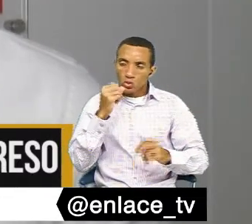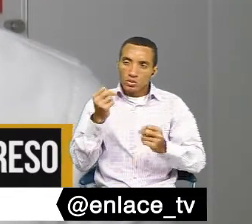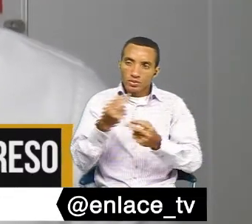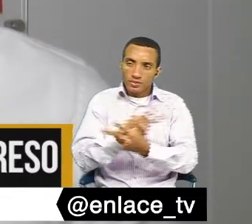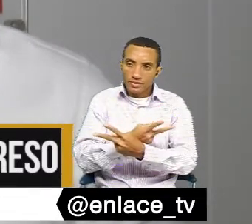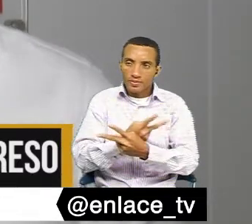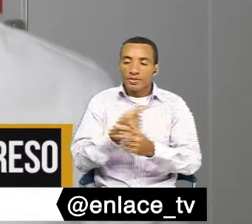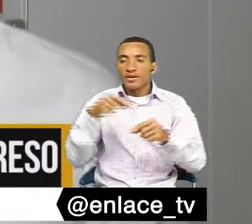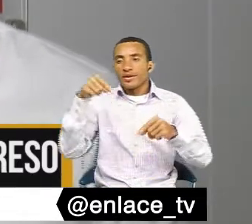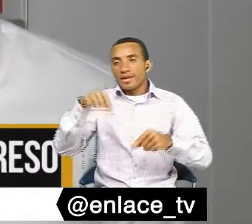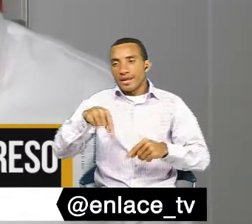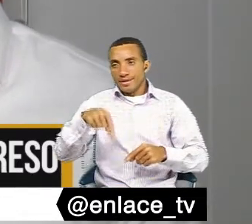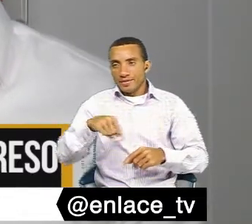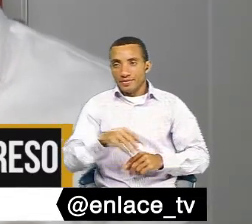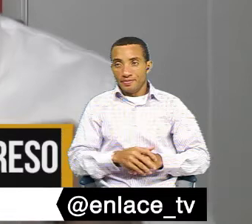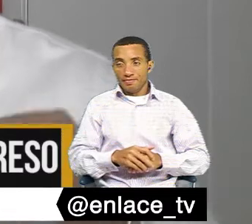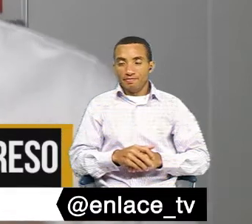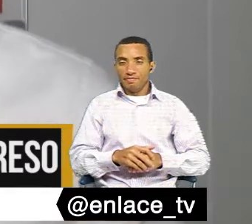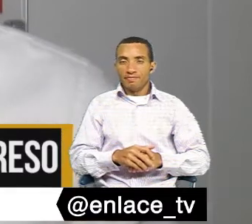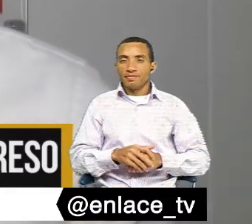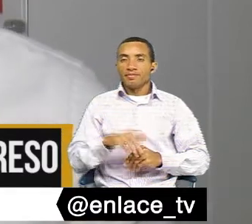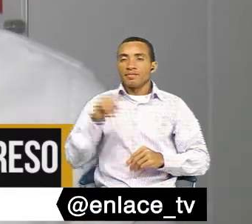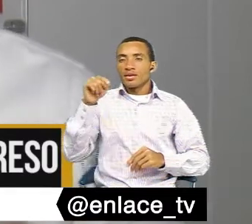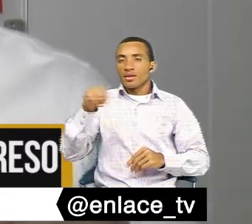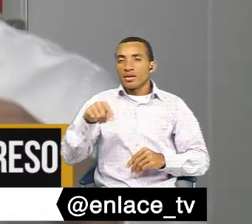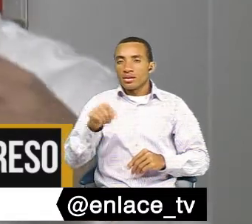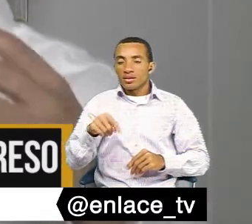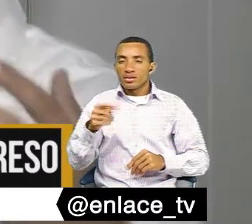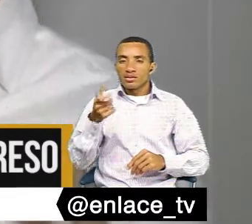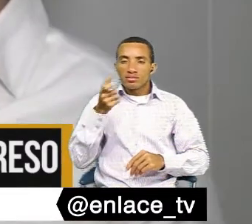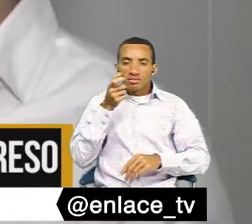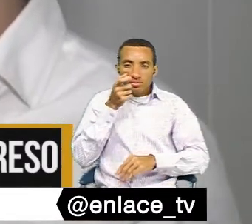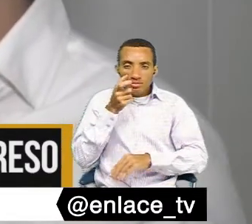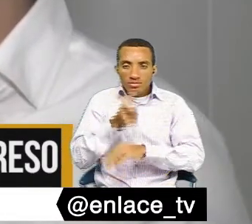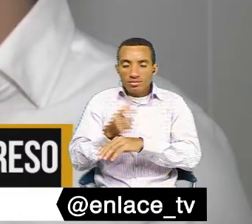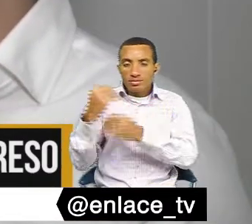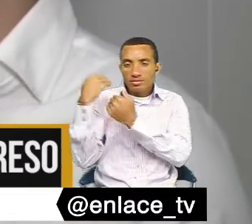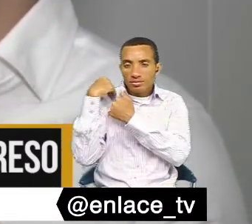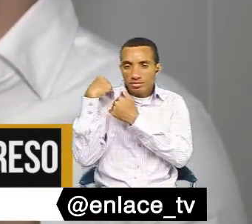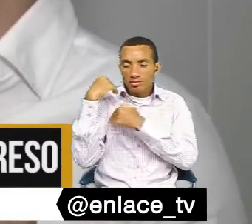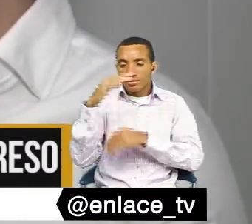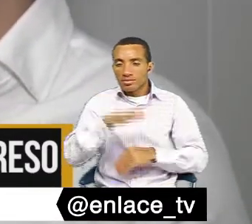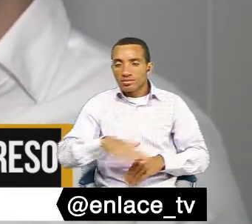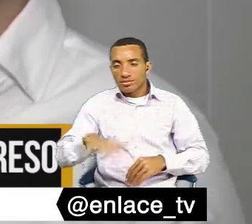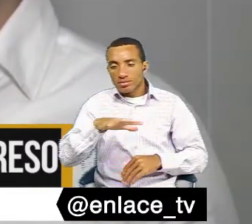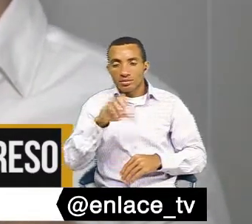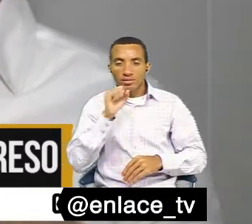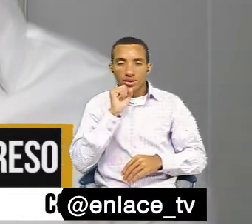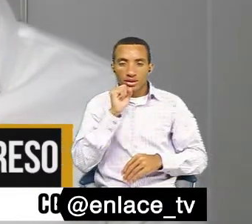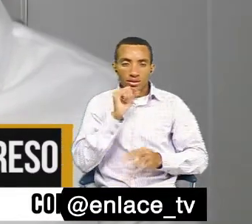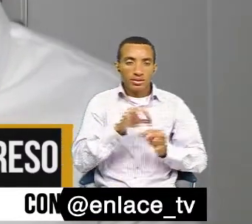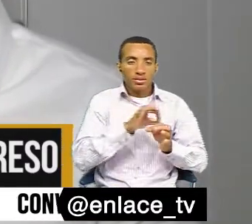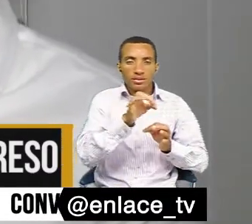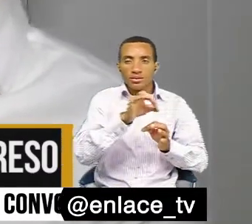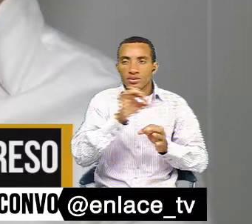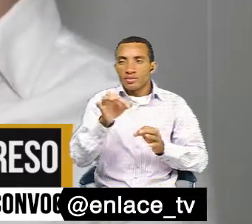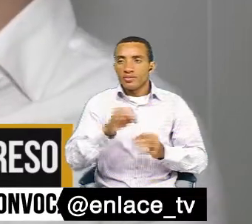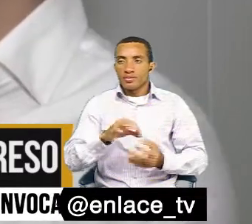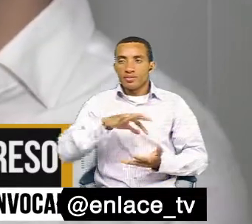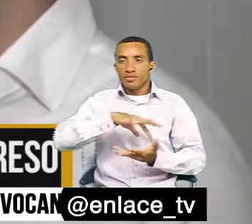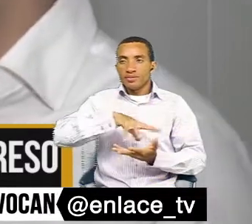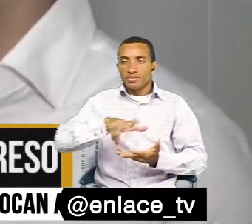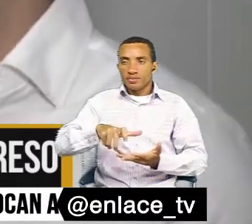parte del ente territorial, no solamente Barranca Bermeja, sino los municipios del Magdalena Medio Santanderiano